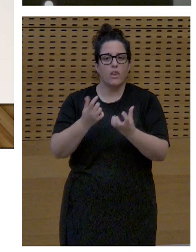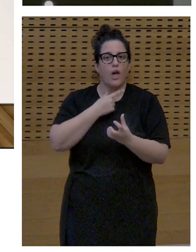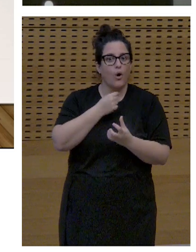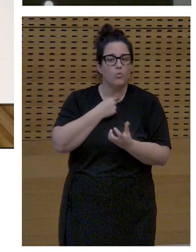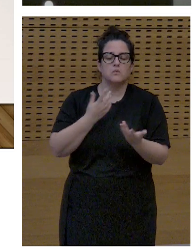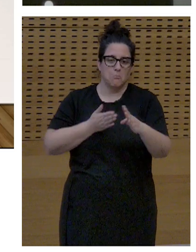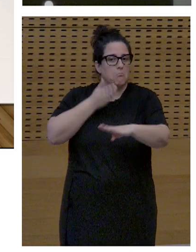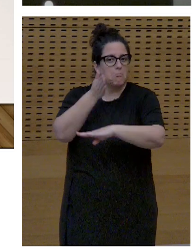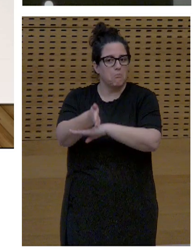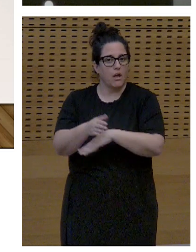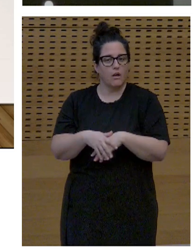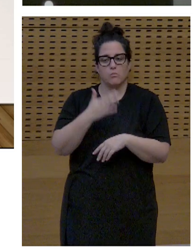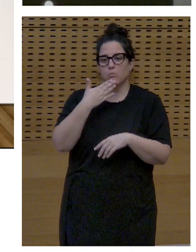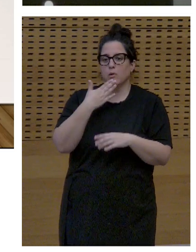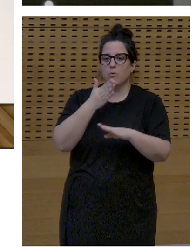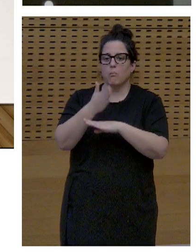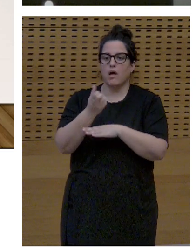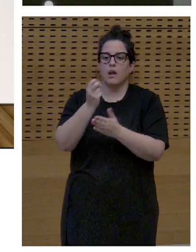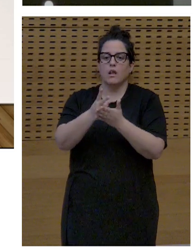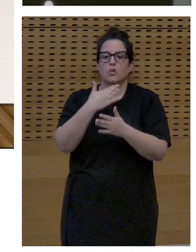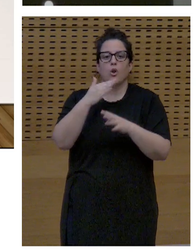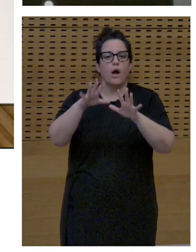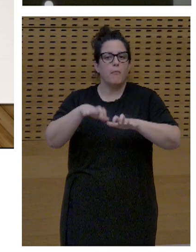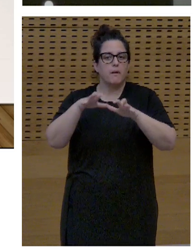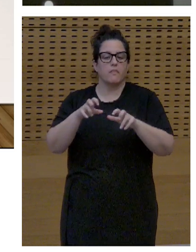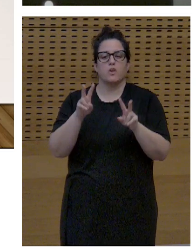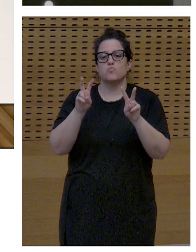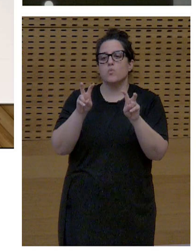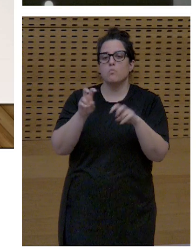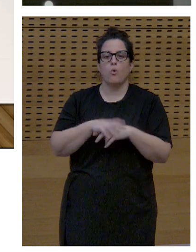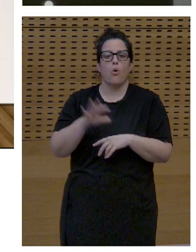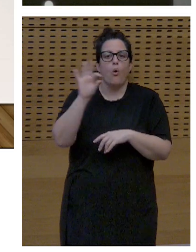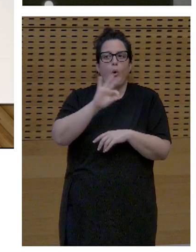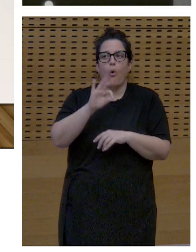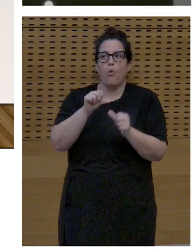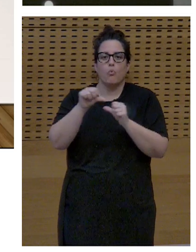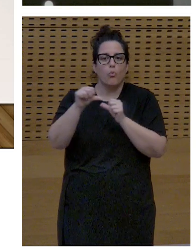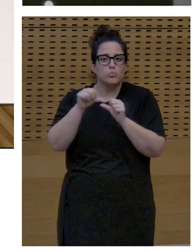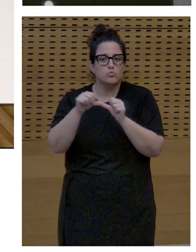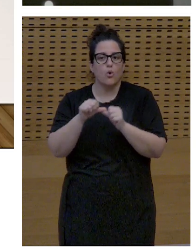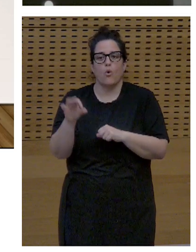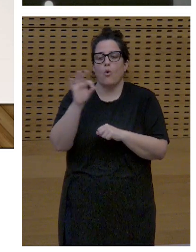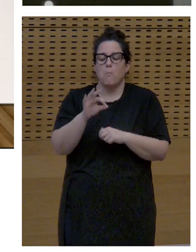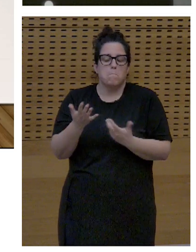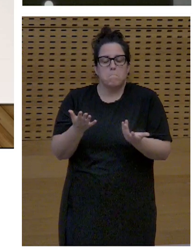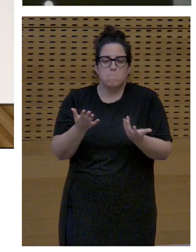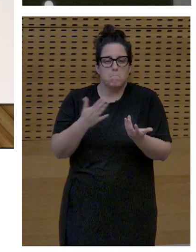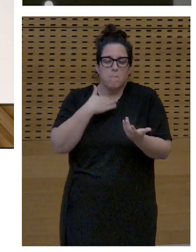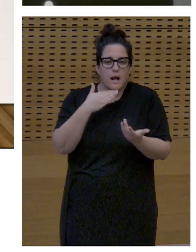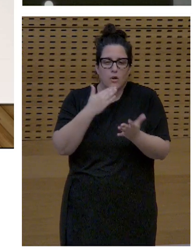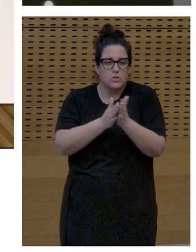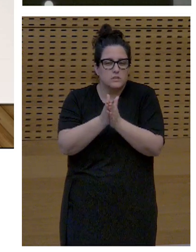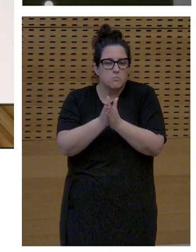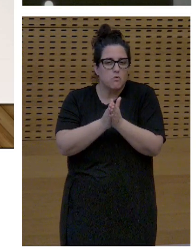aprender algún plato nuevo o apuntarse a algún curso de cocina o, bueno, intentar hacer